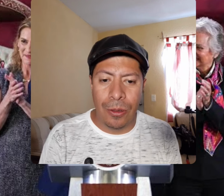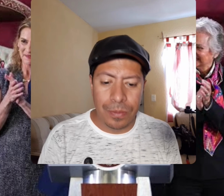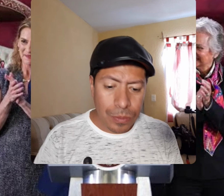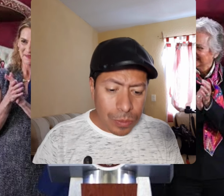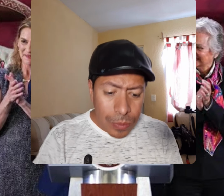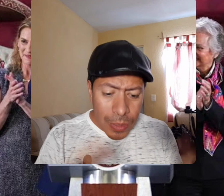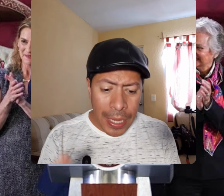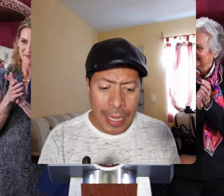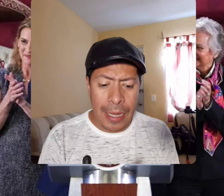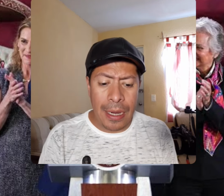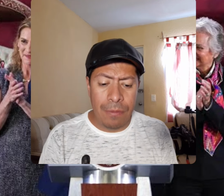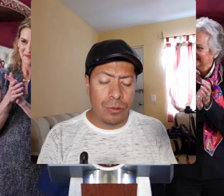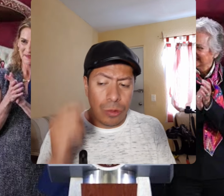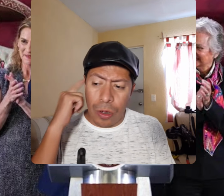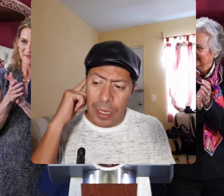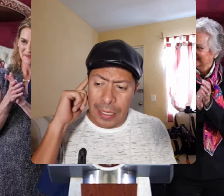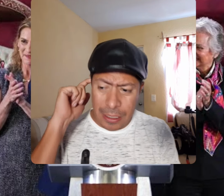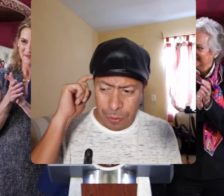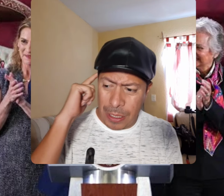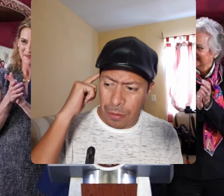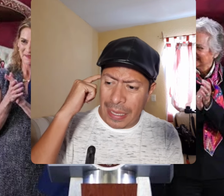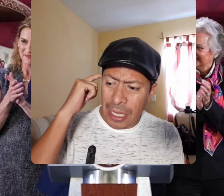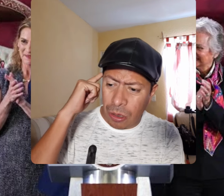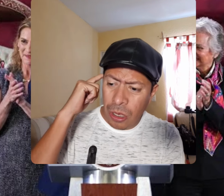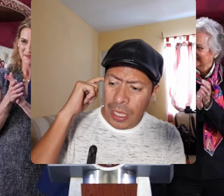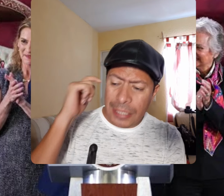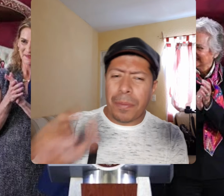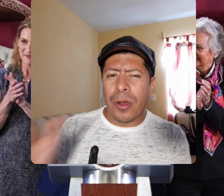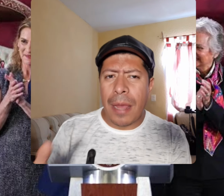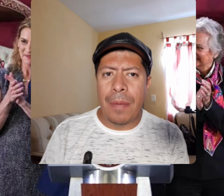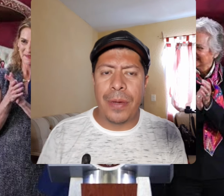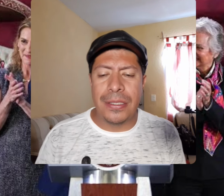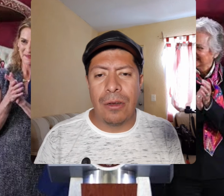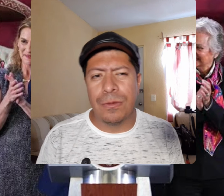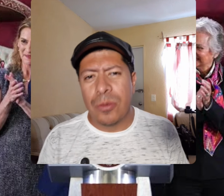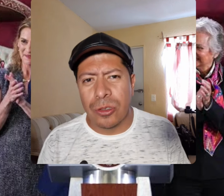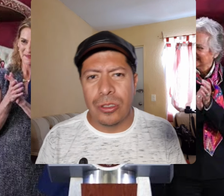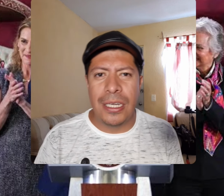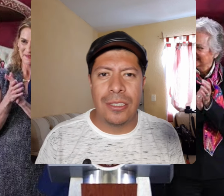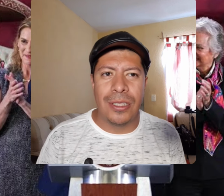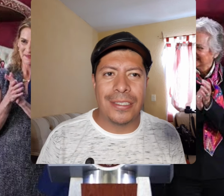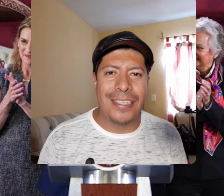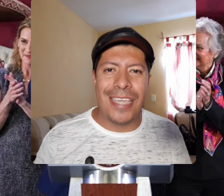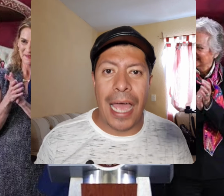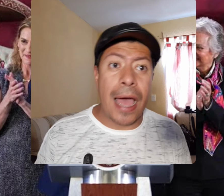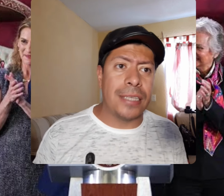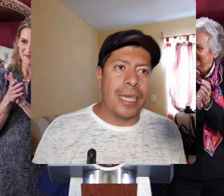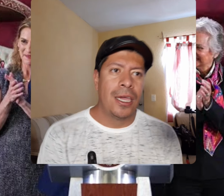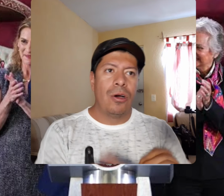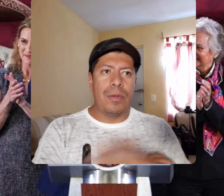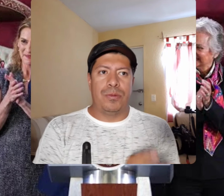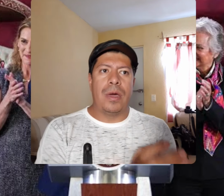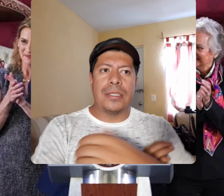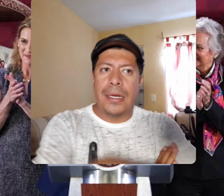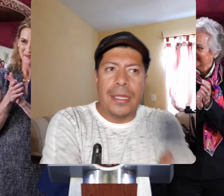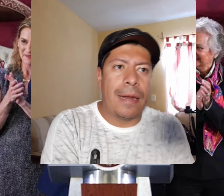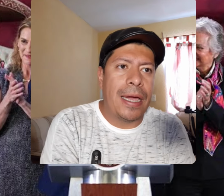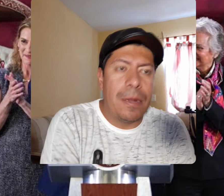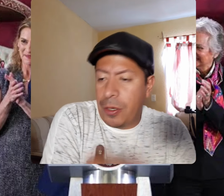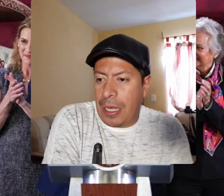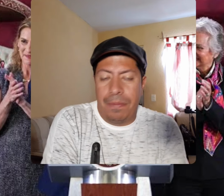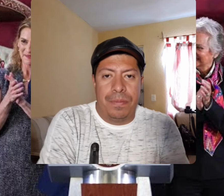transformando el futuro, transformando México, este programa, pues, de los famosos ninis, donde se decía: ah, es que, oye, pues me voy a salir